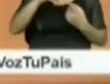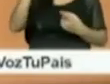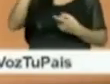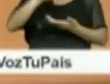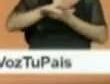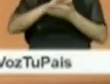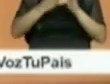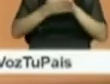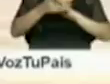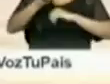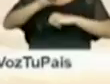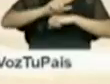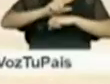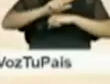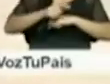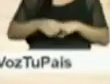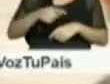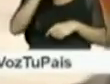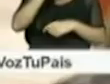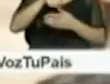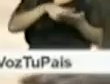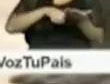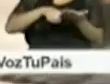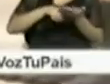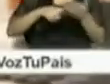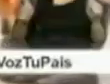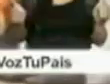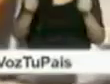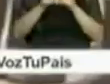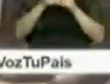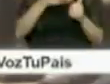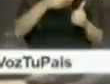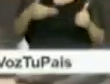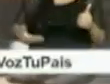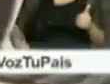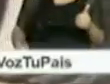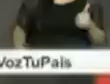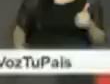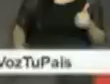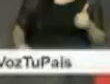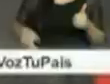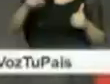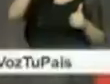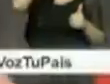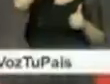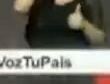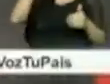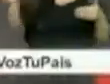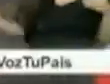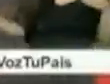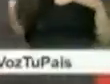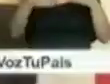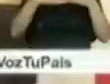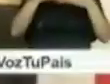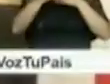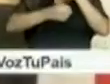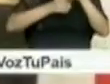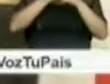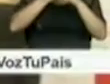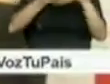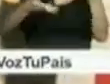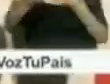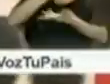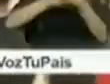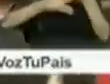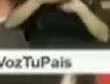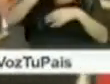noviembre en Lima. También se reunirá con su homólogo peruano Pedro Pablo Kuczynski, con quien clausurará el año de intercambio